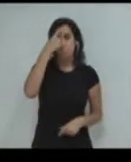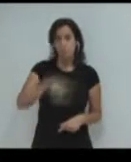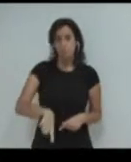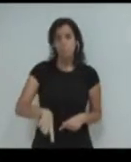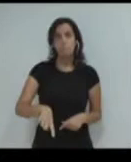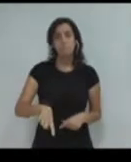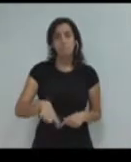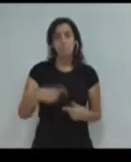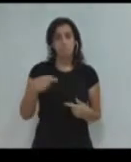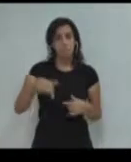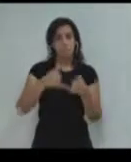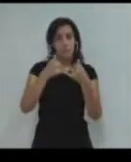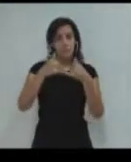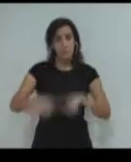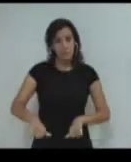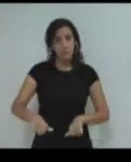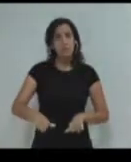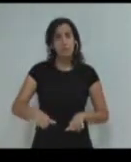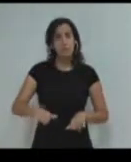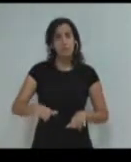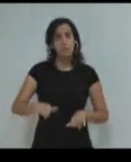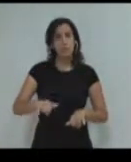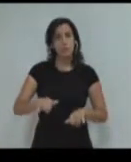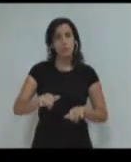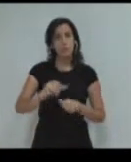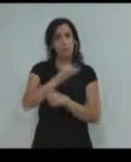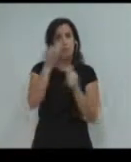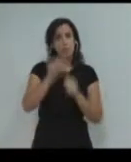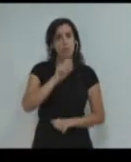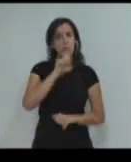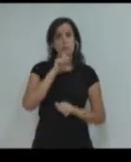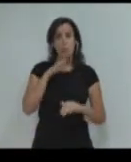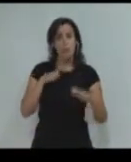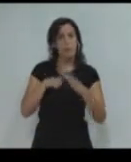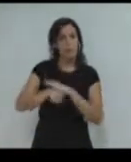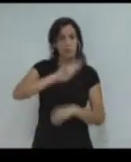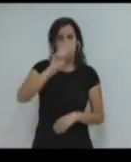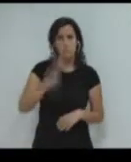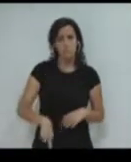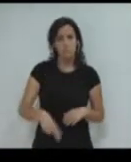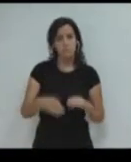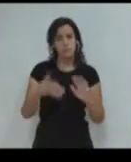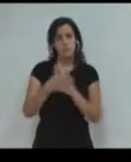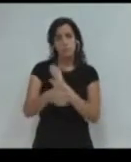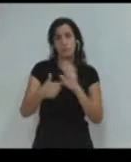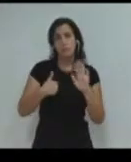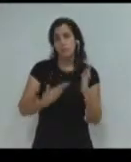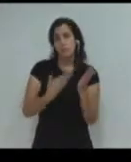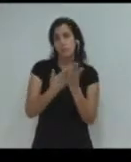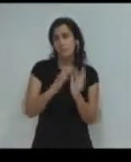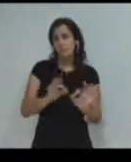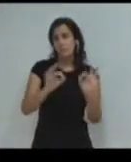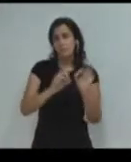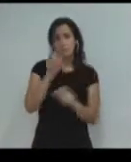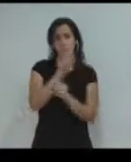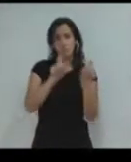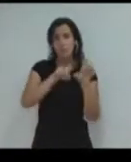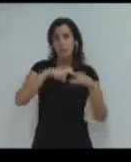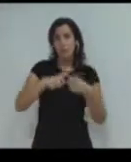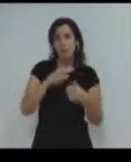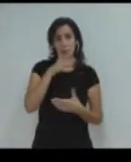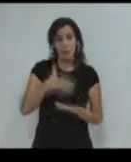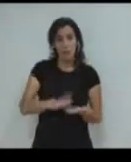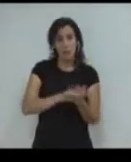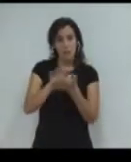este evento lo transmitimos en formato accesible, por lo cual voy a pedir especialmente a los participantes que intentemos hablar todos